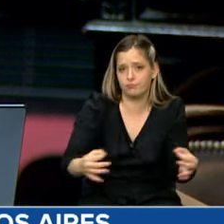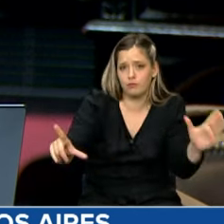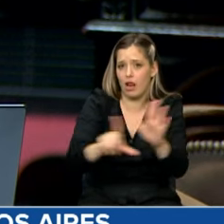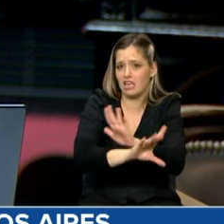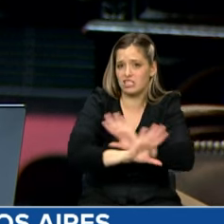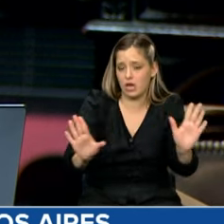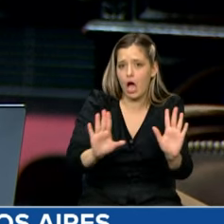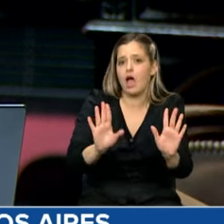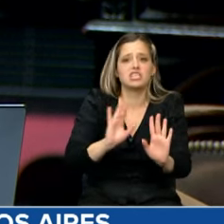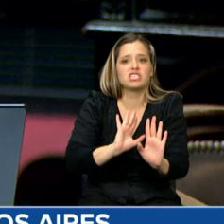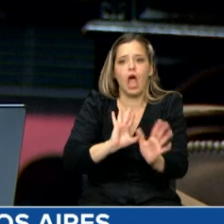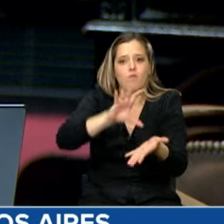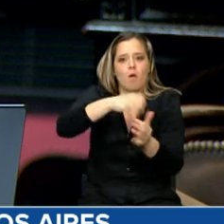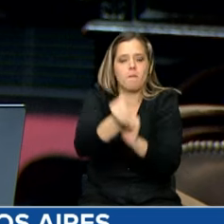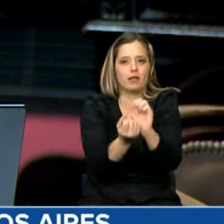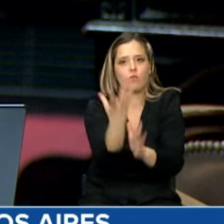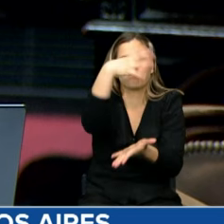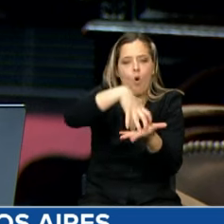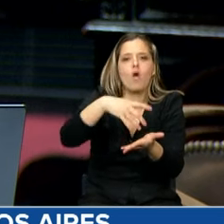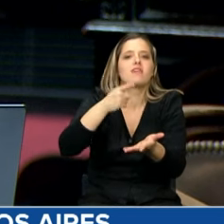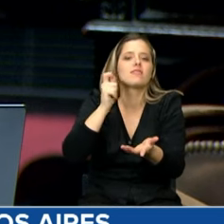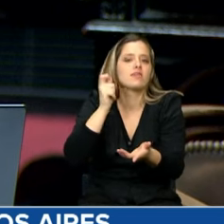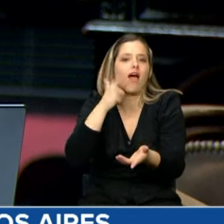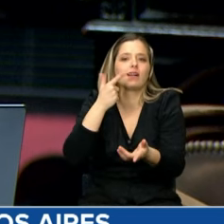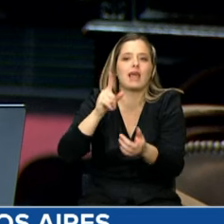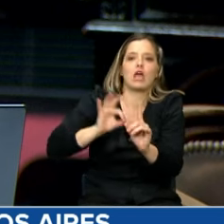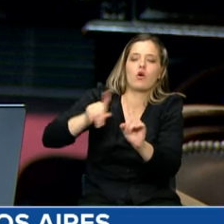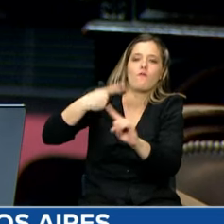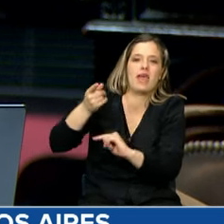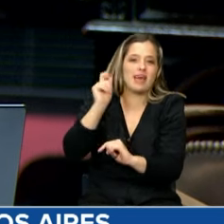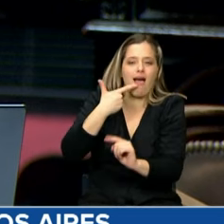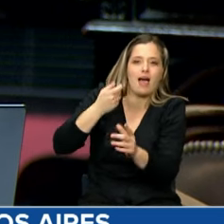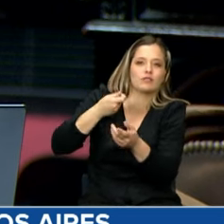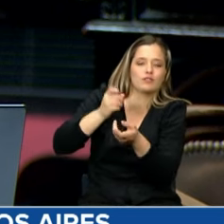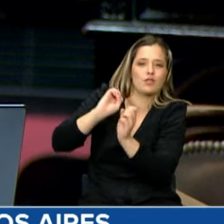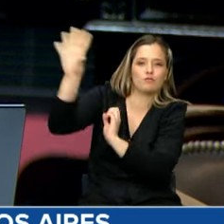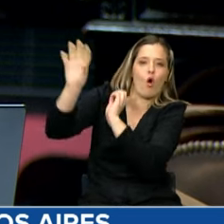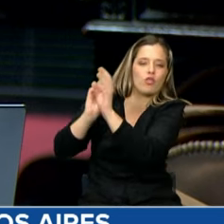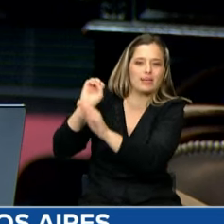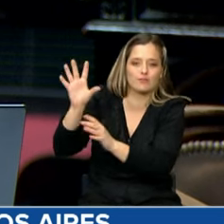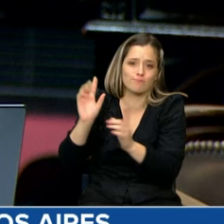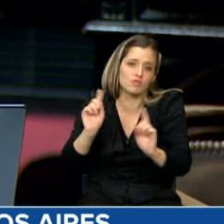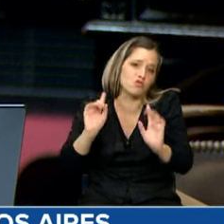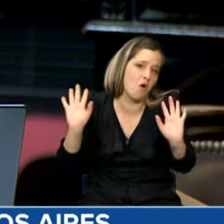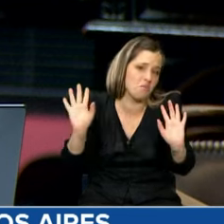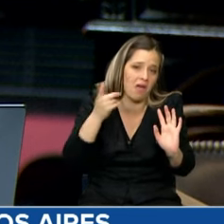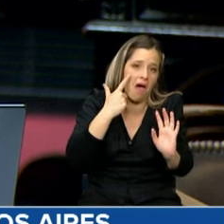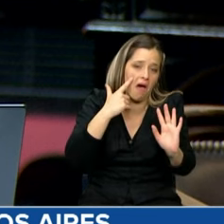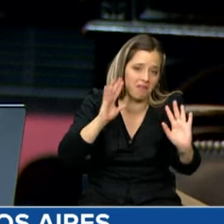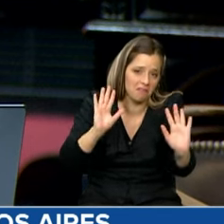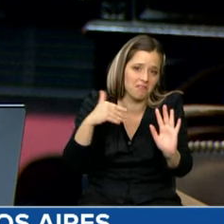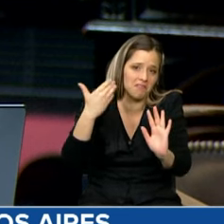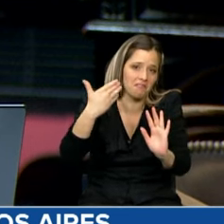inmediatamente ni es que vamos a estar exportando gas el año que viene y Nuestro objetivo por supuesto como apoyamos para que se haga